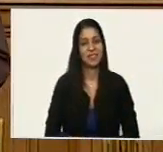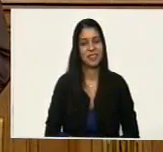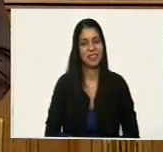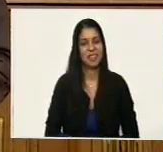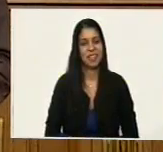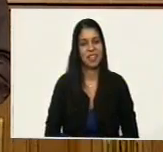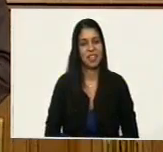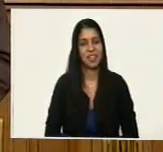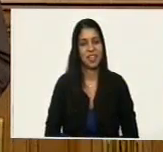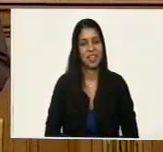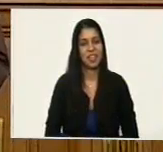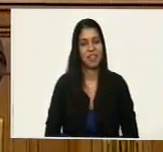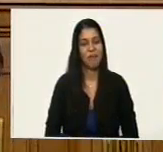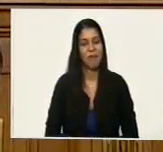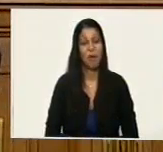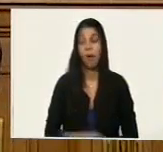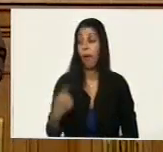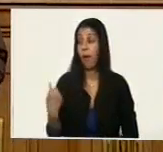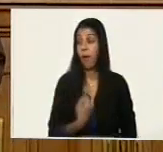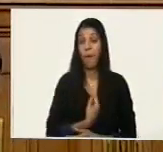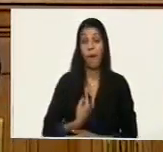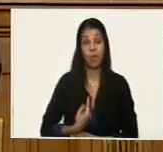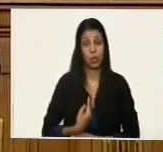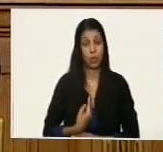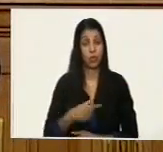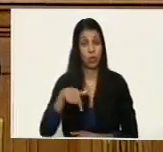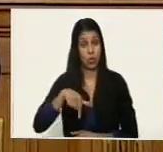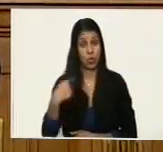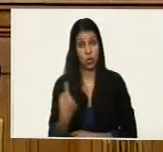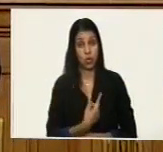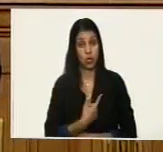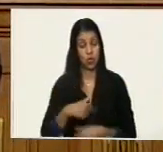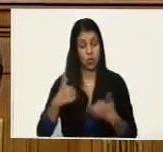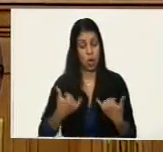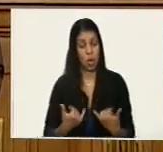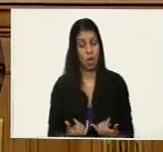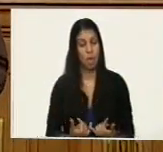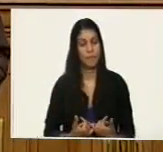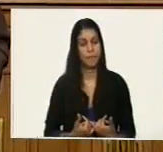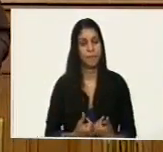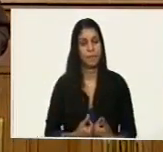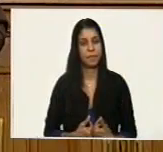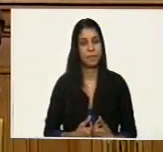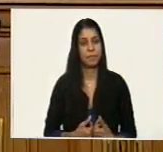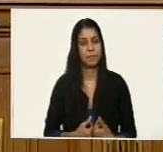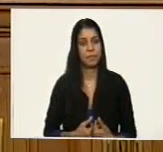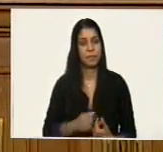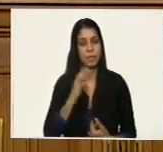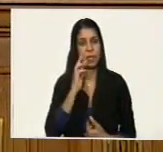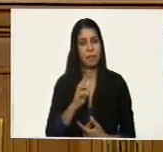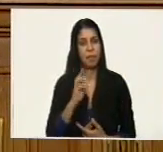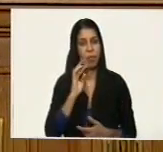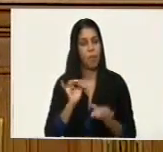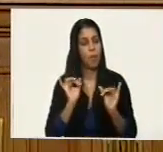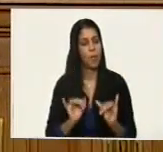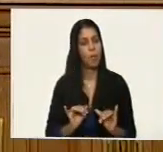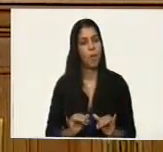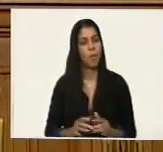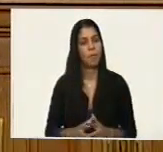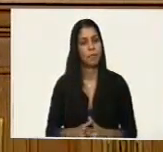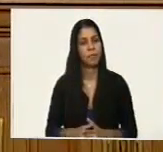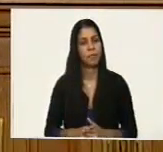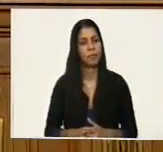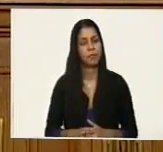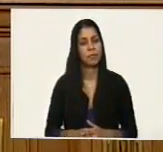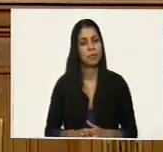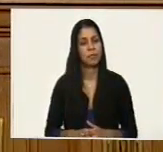Bueno. Y nosotros vemos cómo se ha girado todo el tiempo, por supuesto. Sí, me hubiera